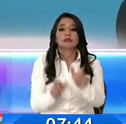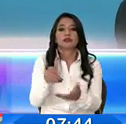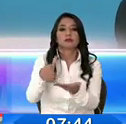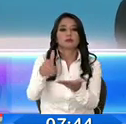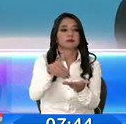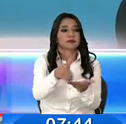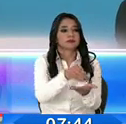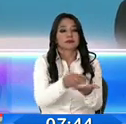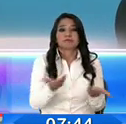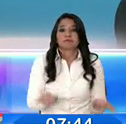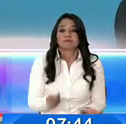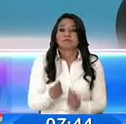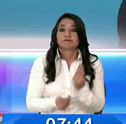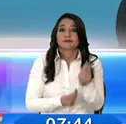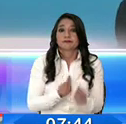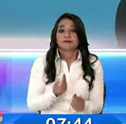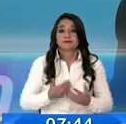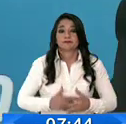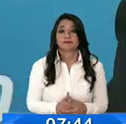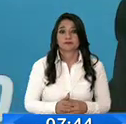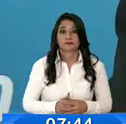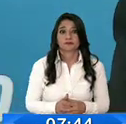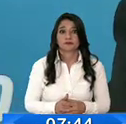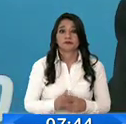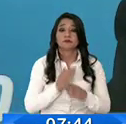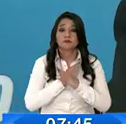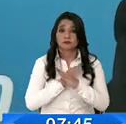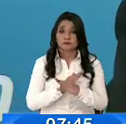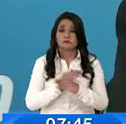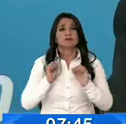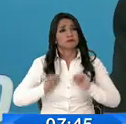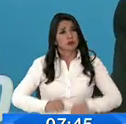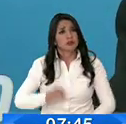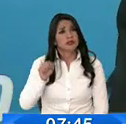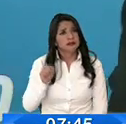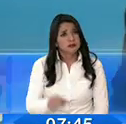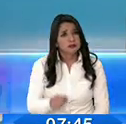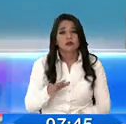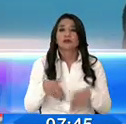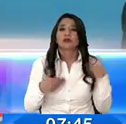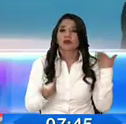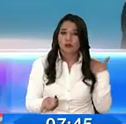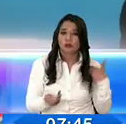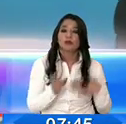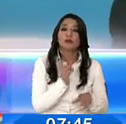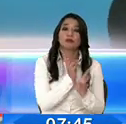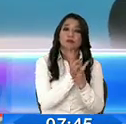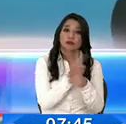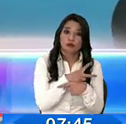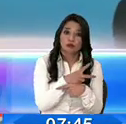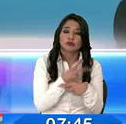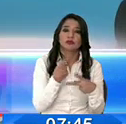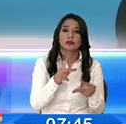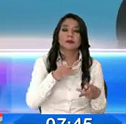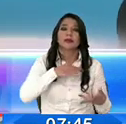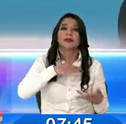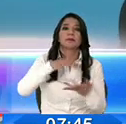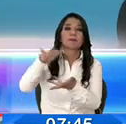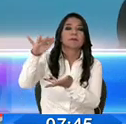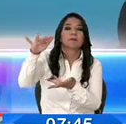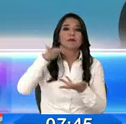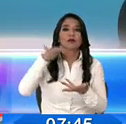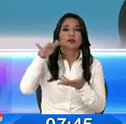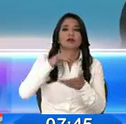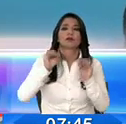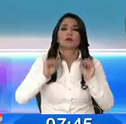obra en cada una de las industrias que podemos defendernos y convirtiéndonos de productores e importadores claro que